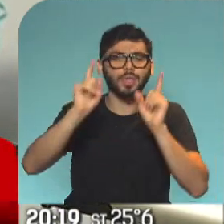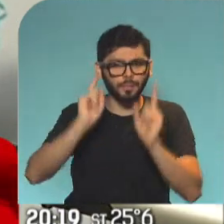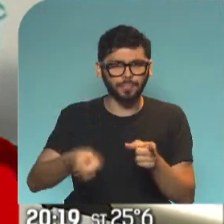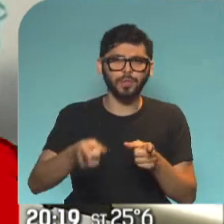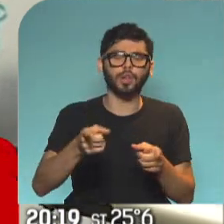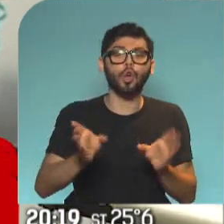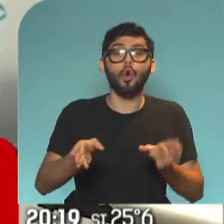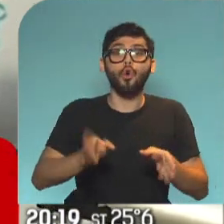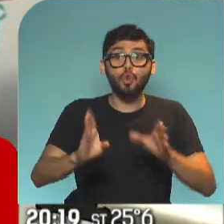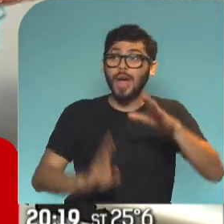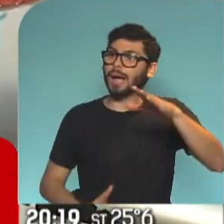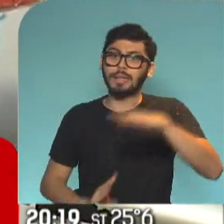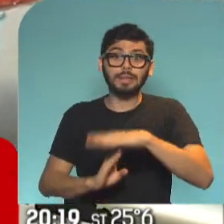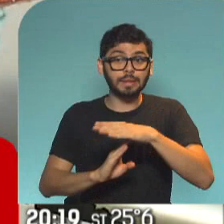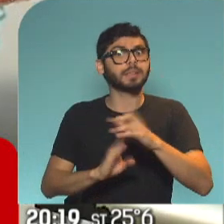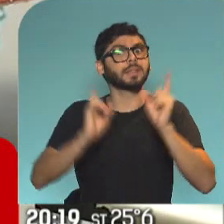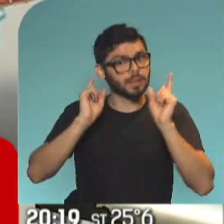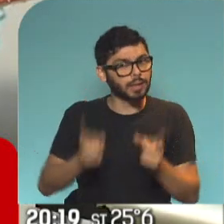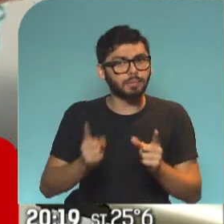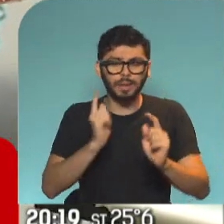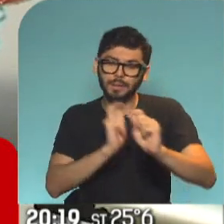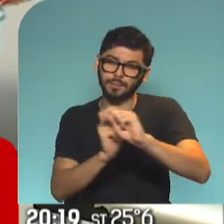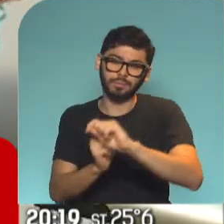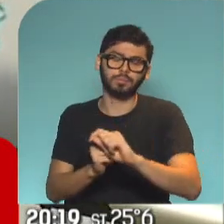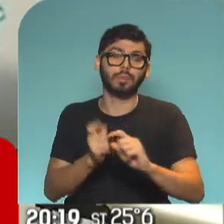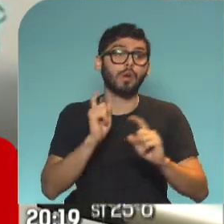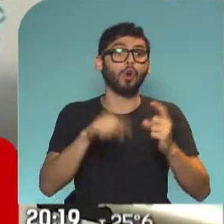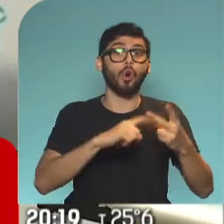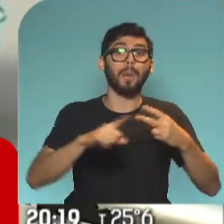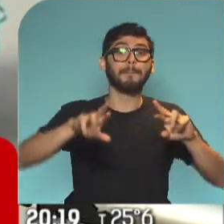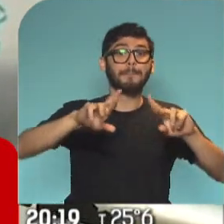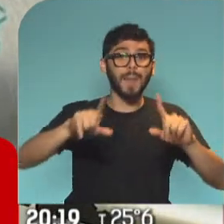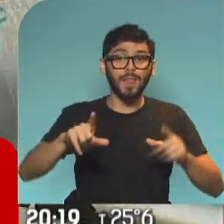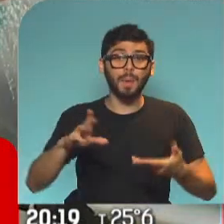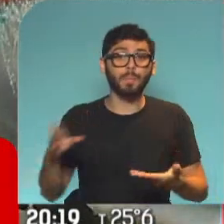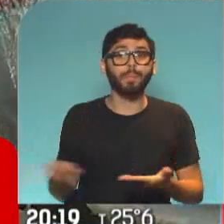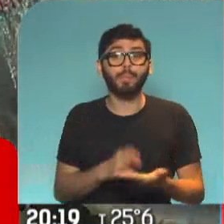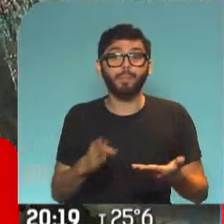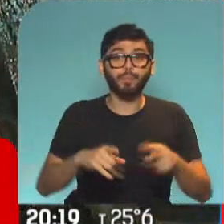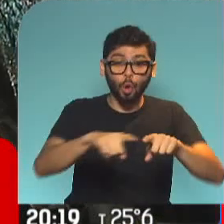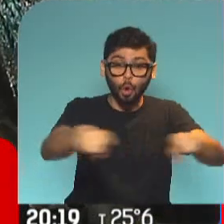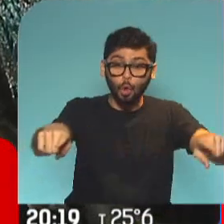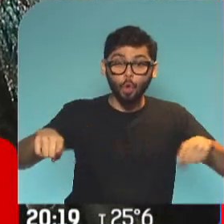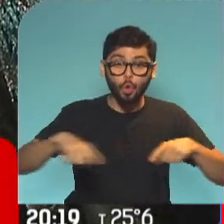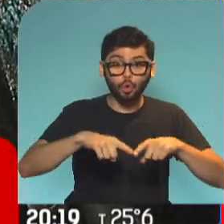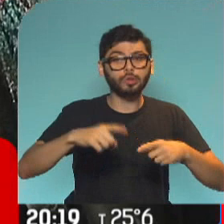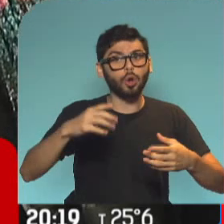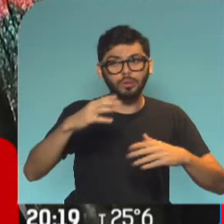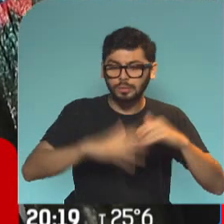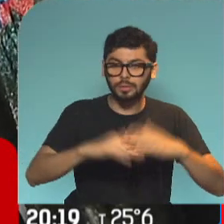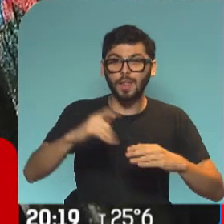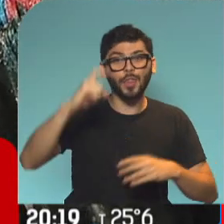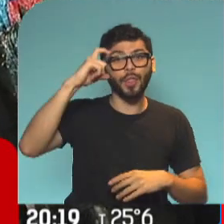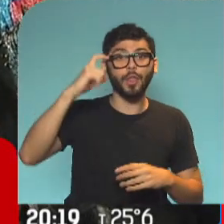rutas esenciales de la provincia, un ambicioso plan de producción de lote con servicios y de 10.000 viviendas en el